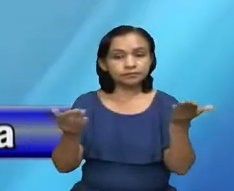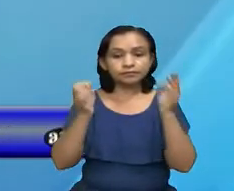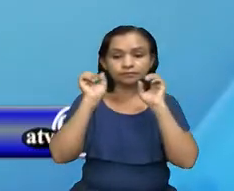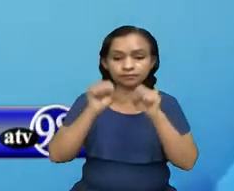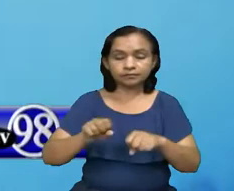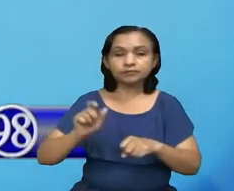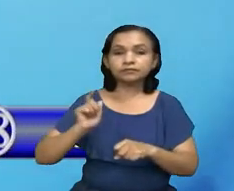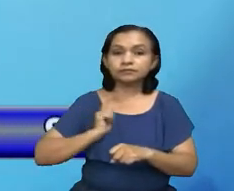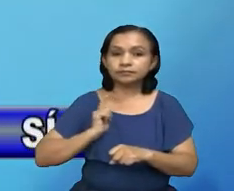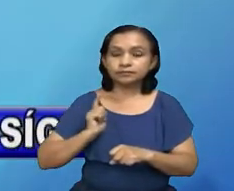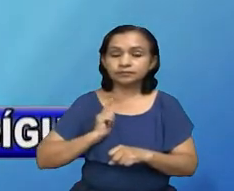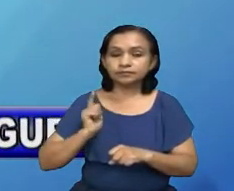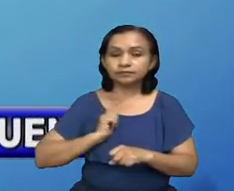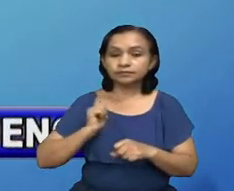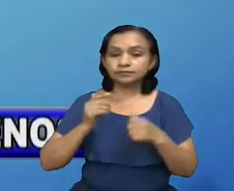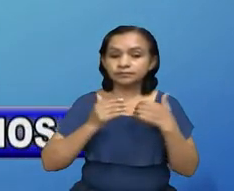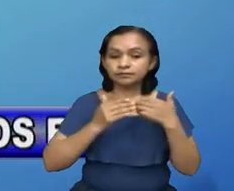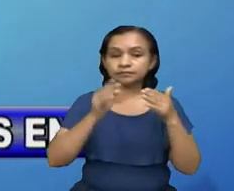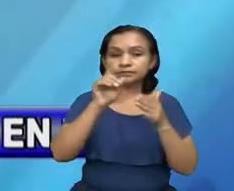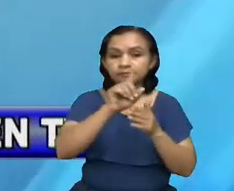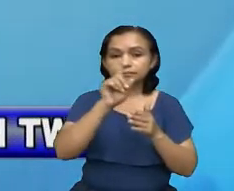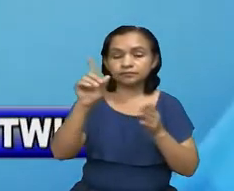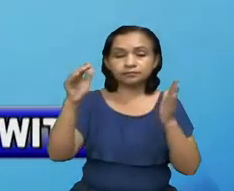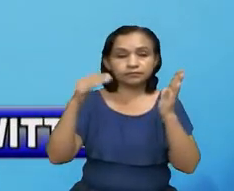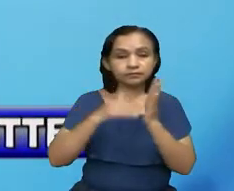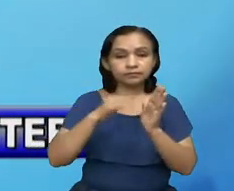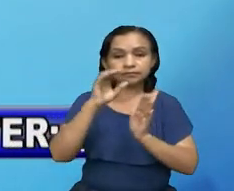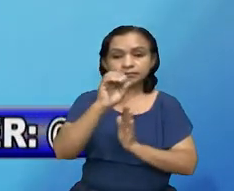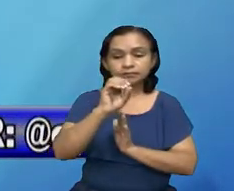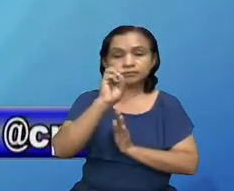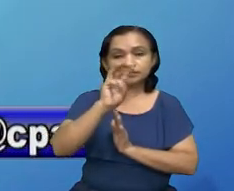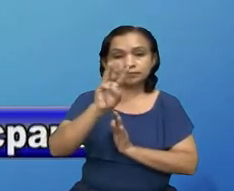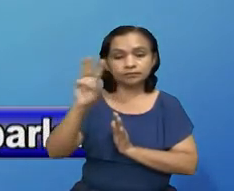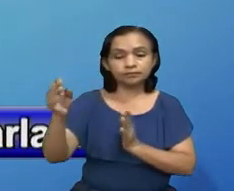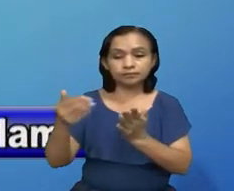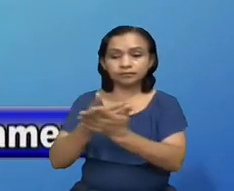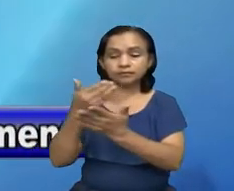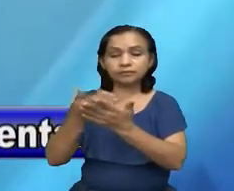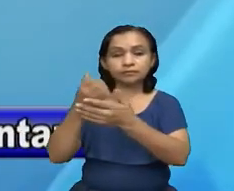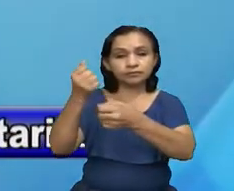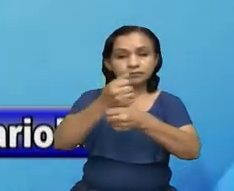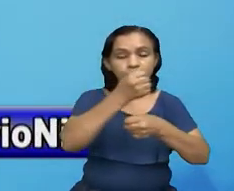logrado abrir 11.033 nuevos emprendimientos en